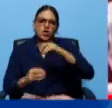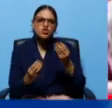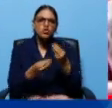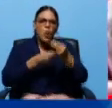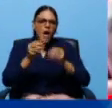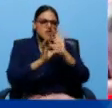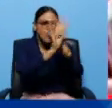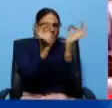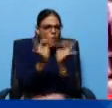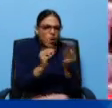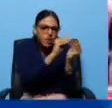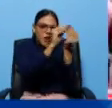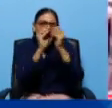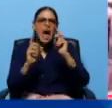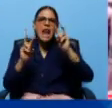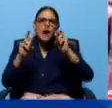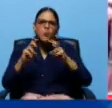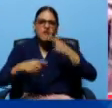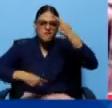moldeada